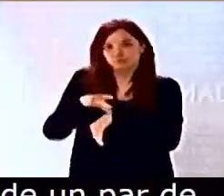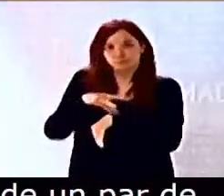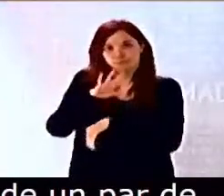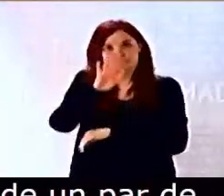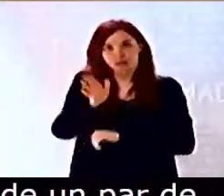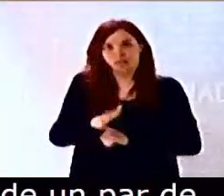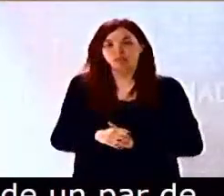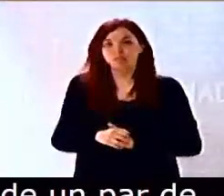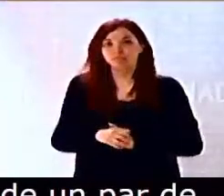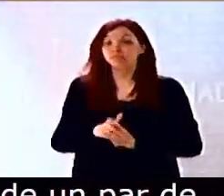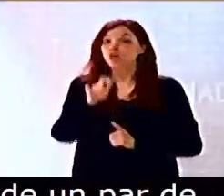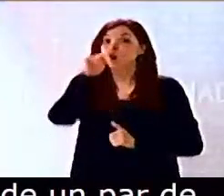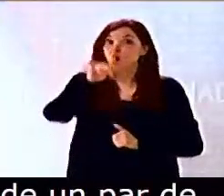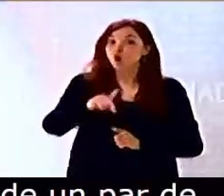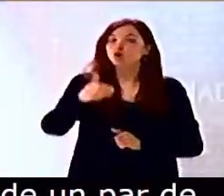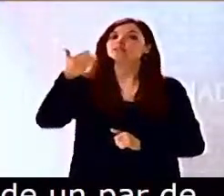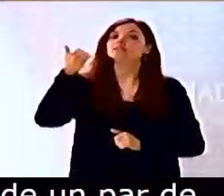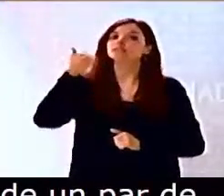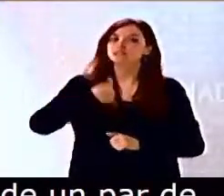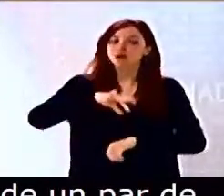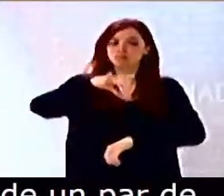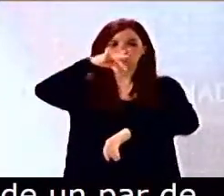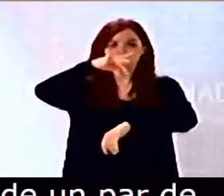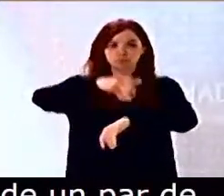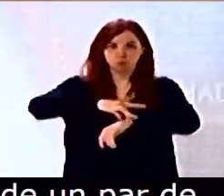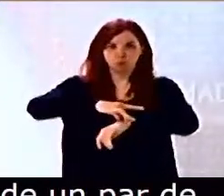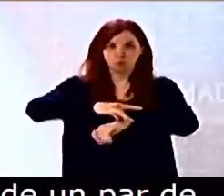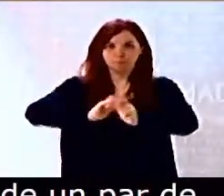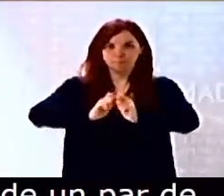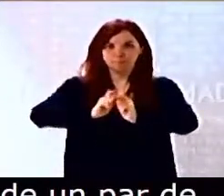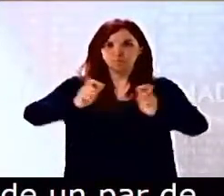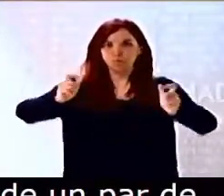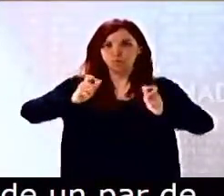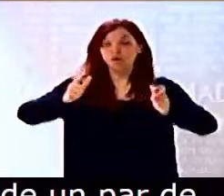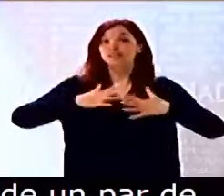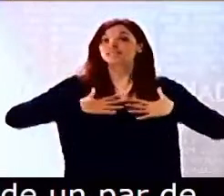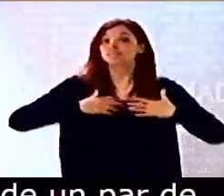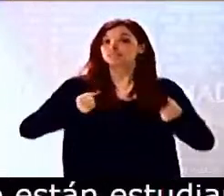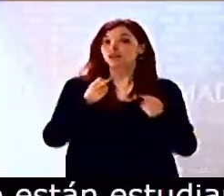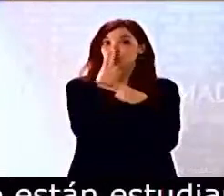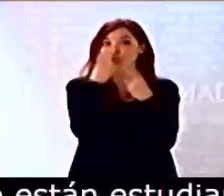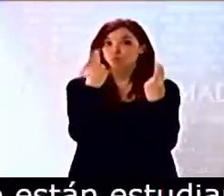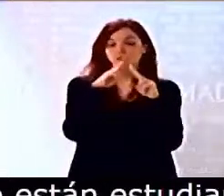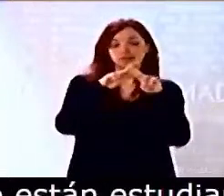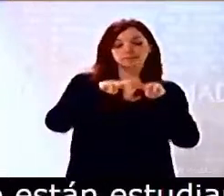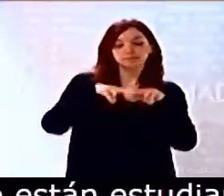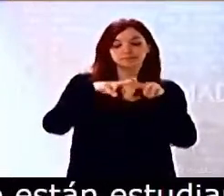Hoy aparecen una serie de casos que están estudiando en salud pública